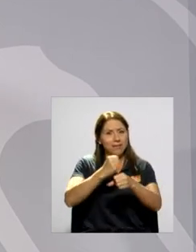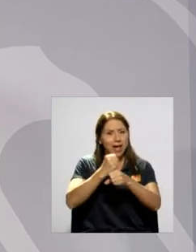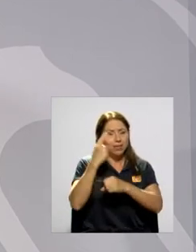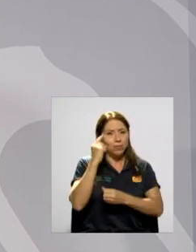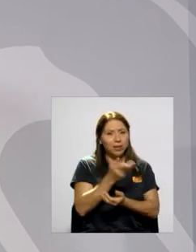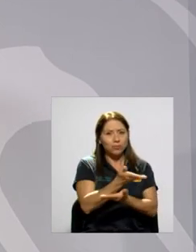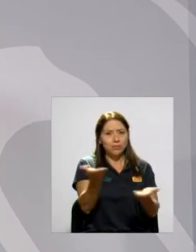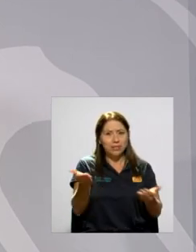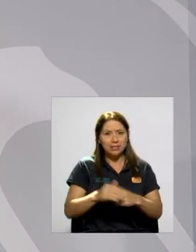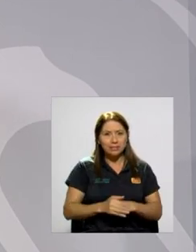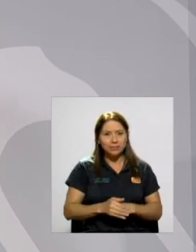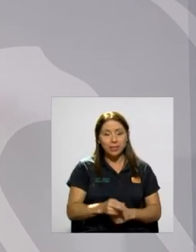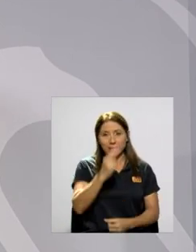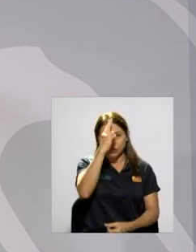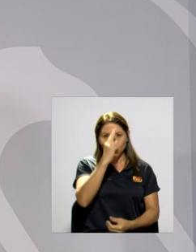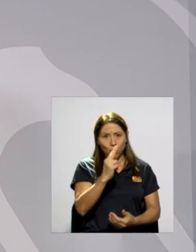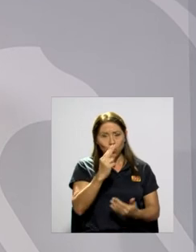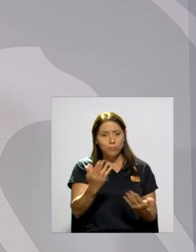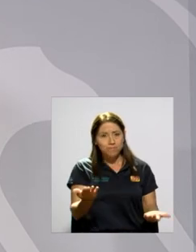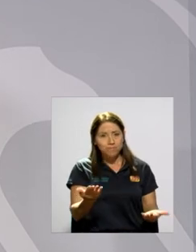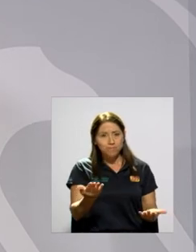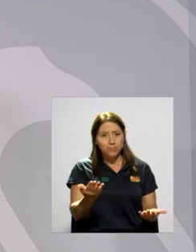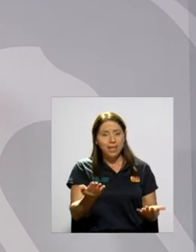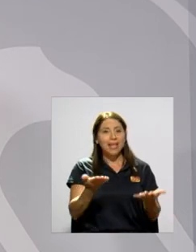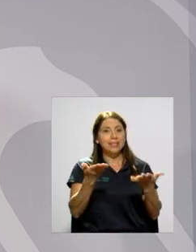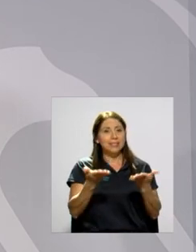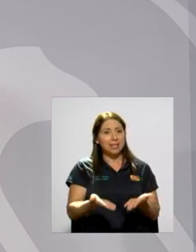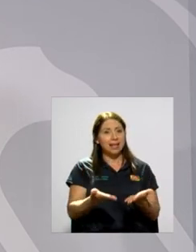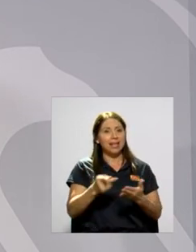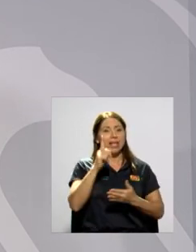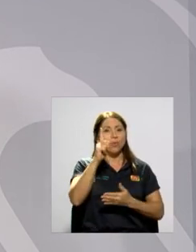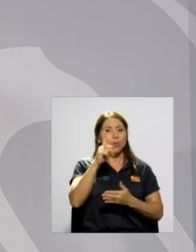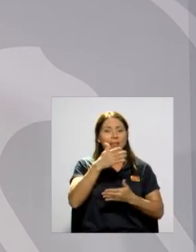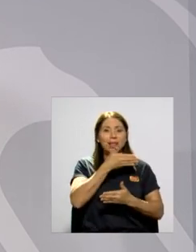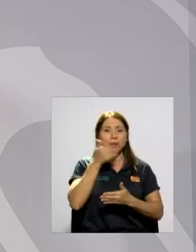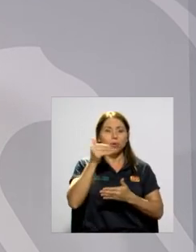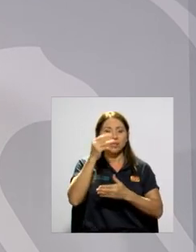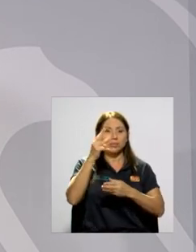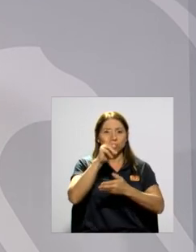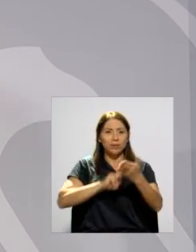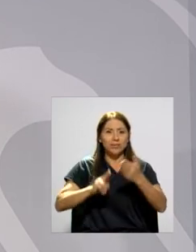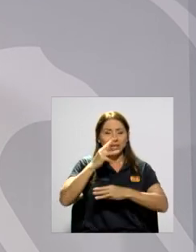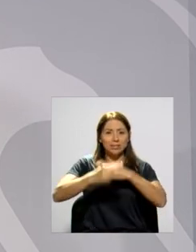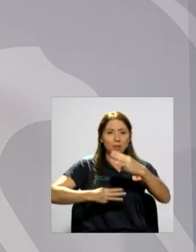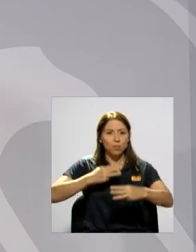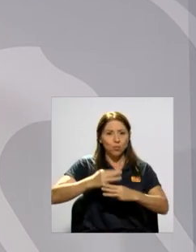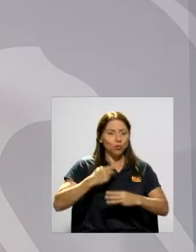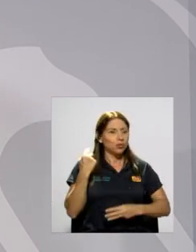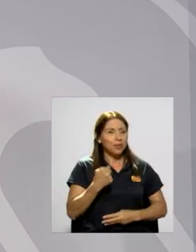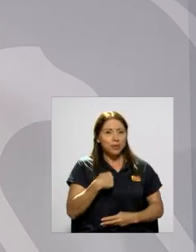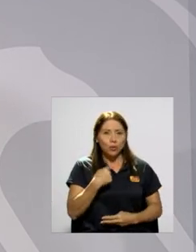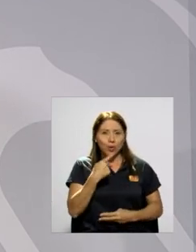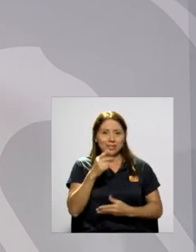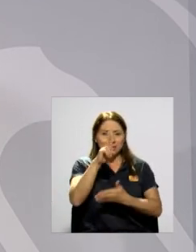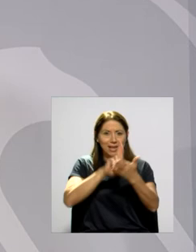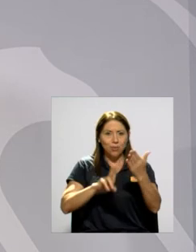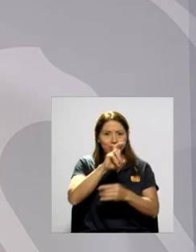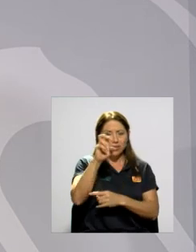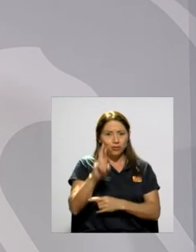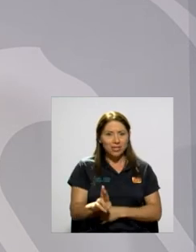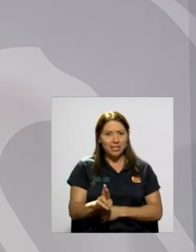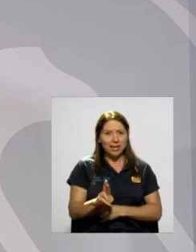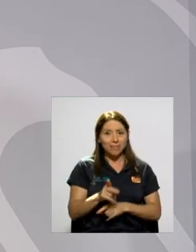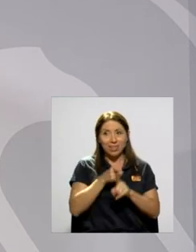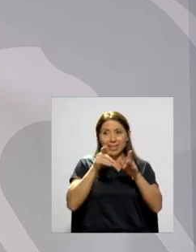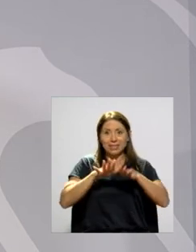ustedes. Es un honor estar en una de las mejores universidades del mundo y siempre lo voy a decir, la Universidad de Costa Rica. Y desde